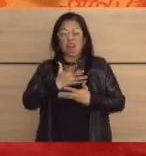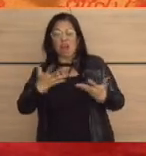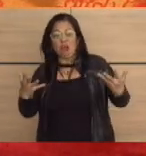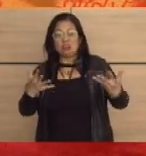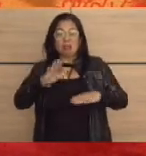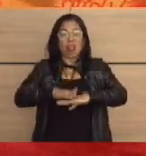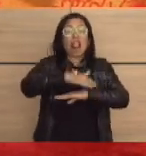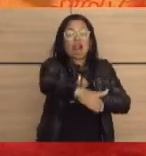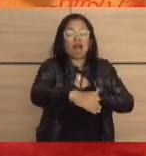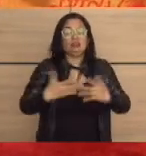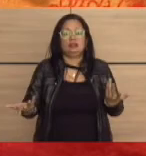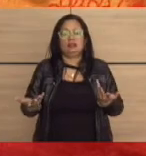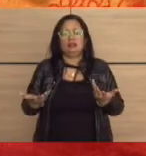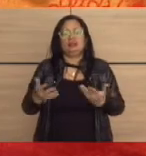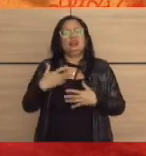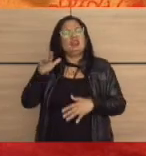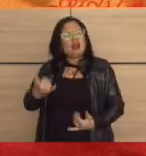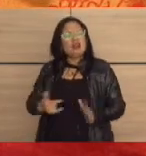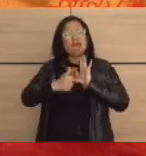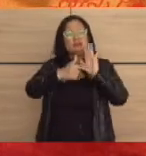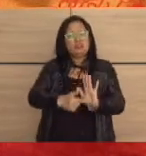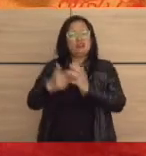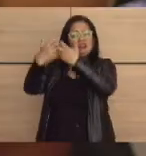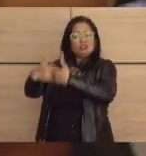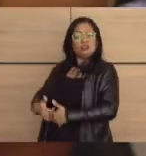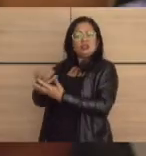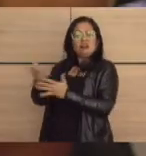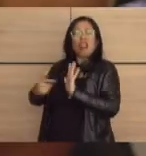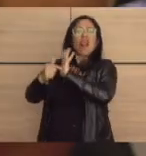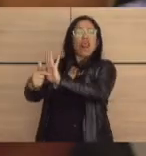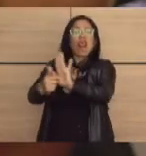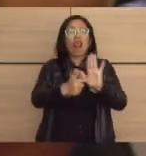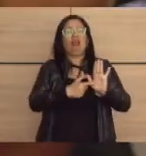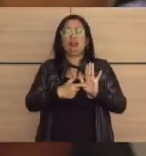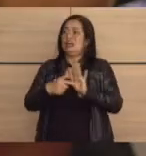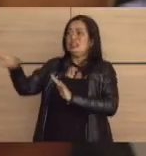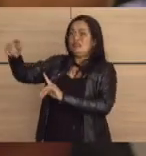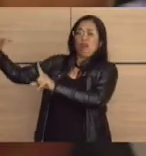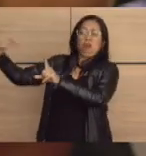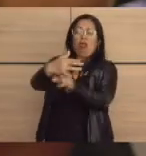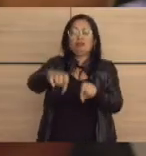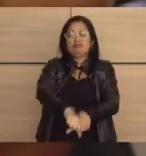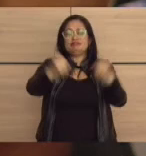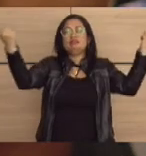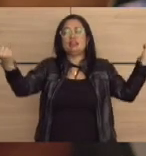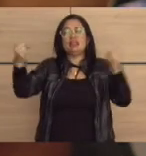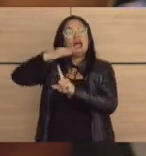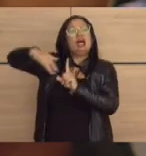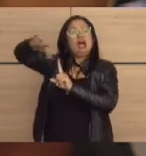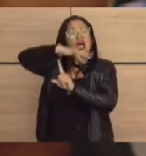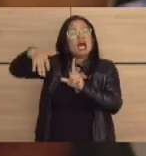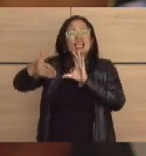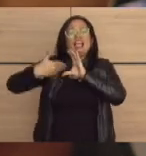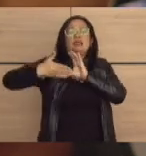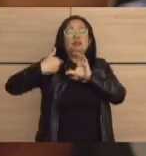consecuencias, y el modelo industrial, al menos tal como nos está siendo ofrecido hoy, es catastrófico. El cambio climático es un